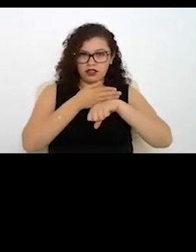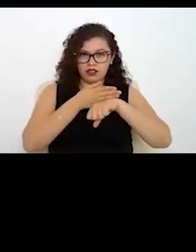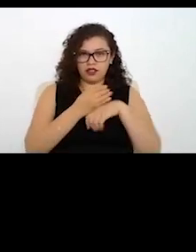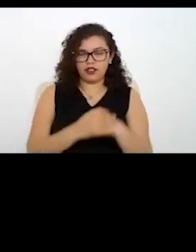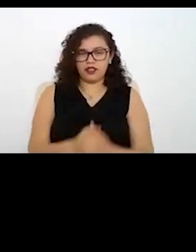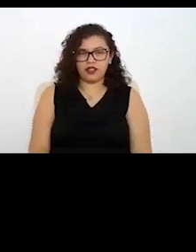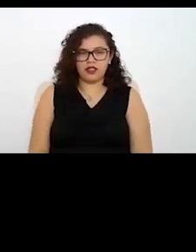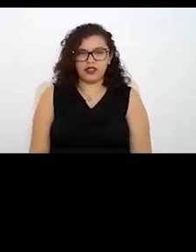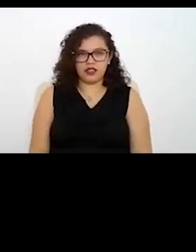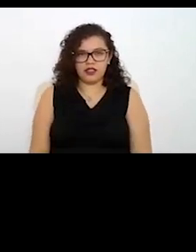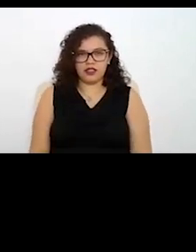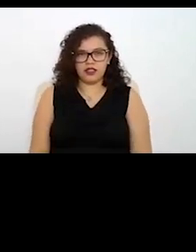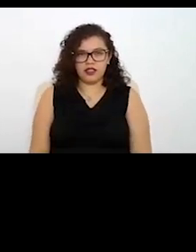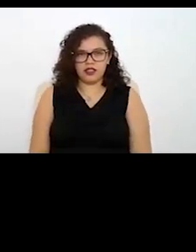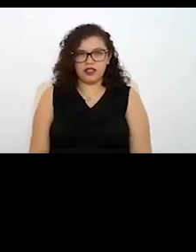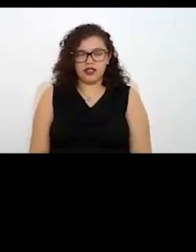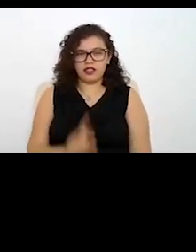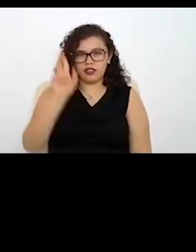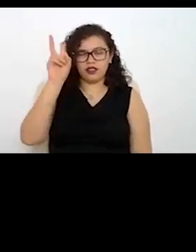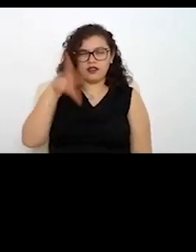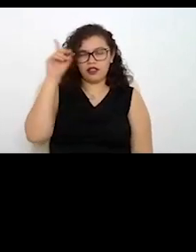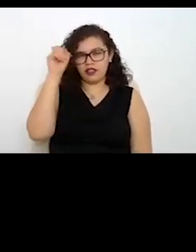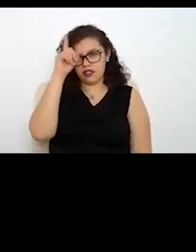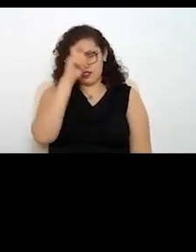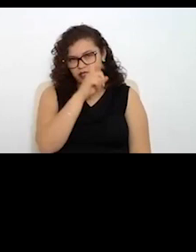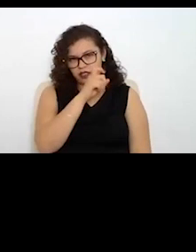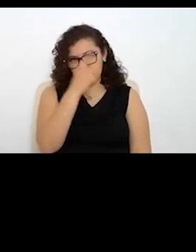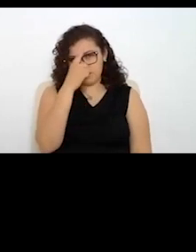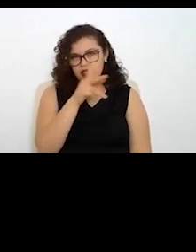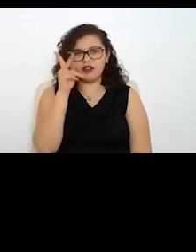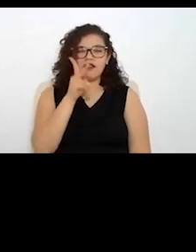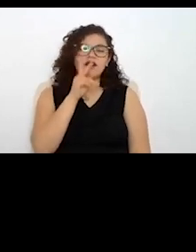no, o sea, está un poquito complicado toda la parte probatoria y